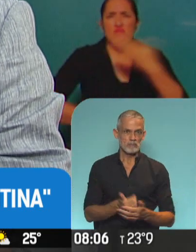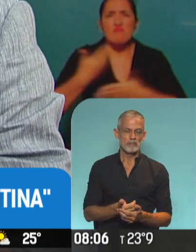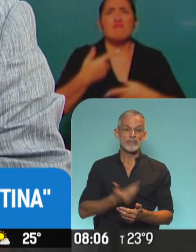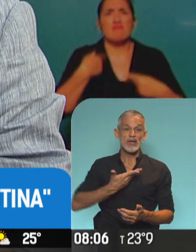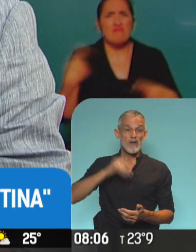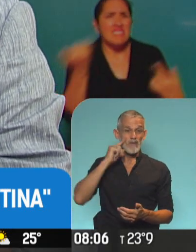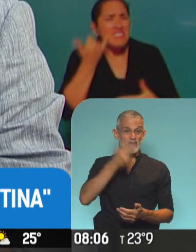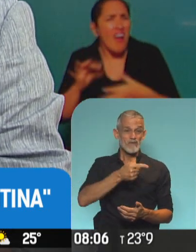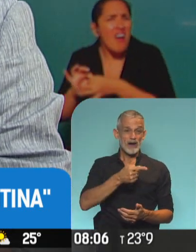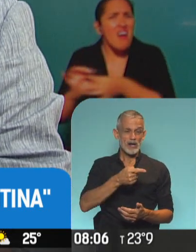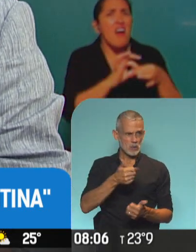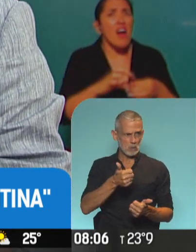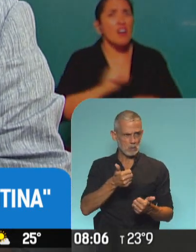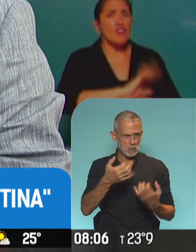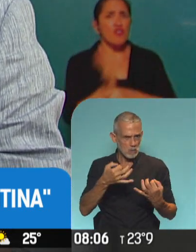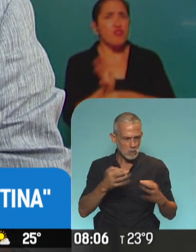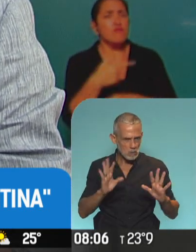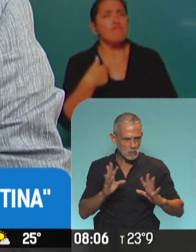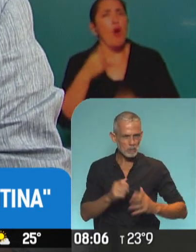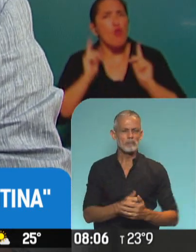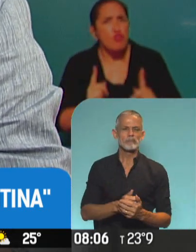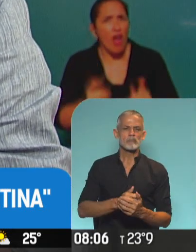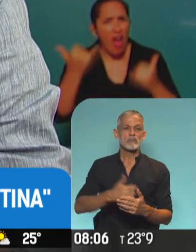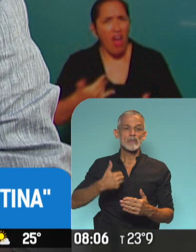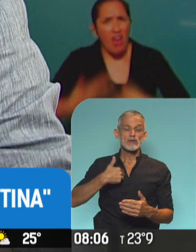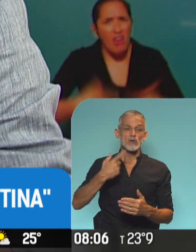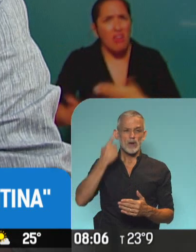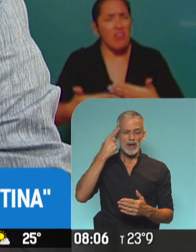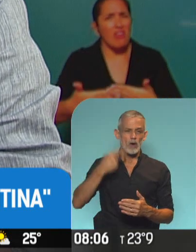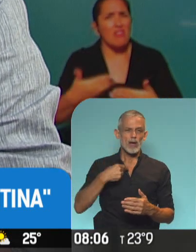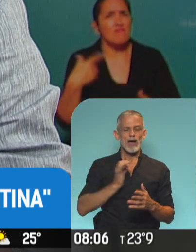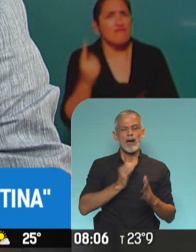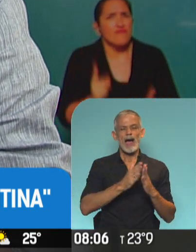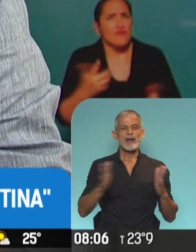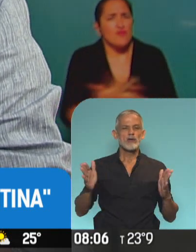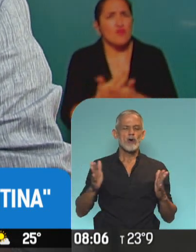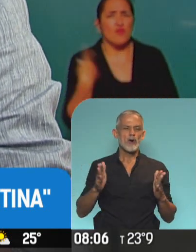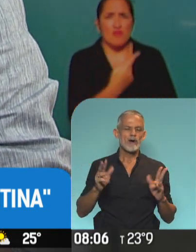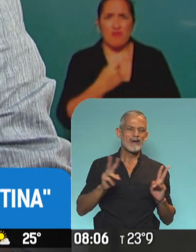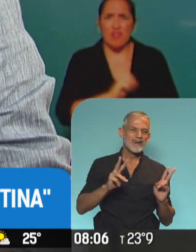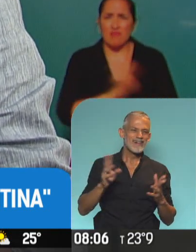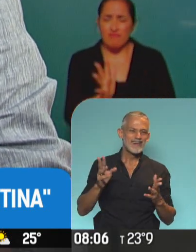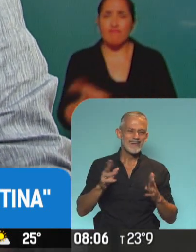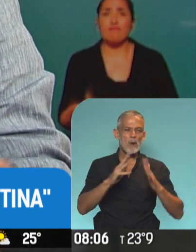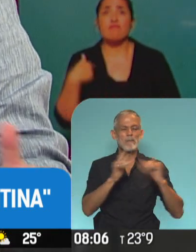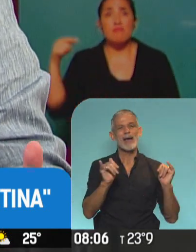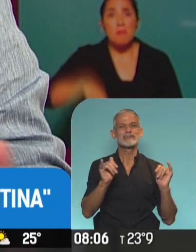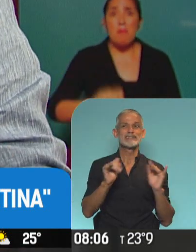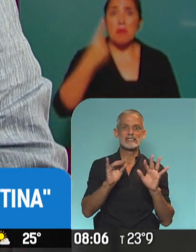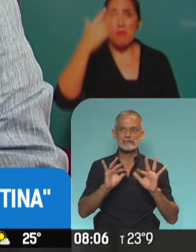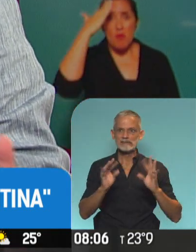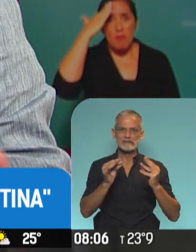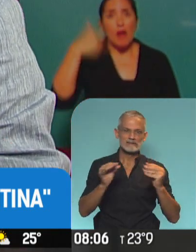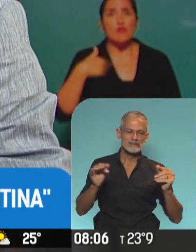Alberto Fernández me merece todas las consideraciones. Me parece que tuvo un año de ondas de amor y paz, tratando de llegar,